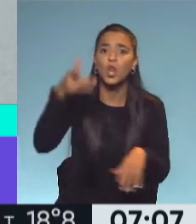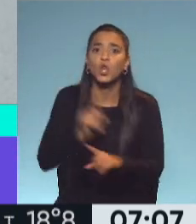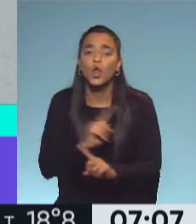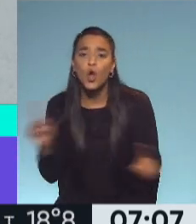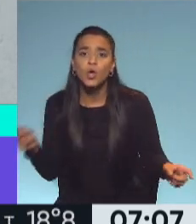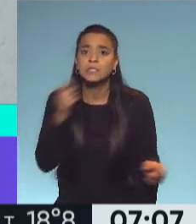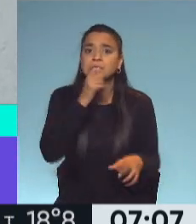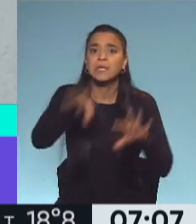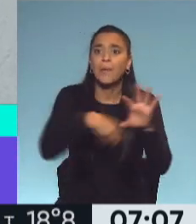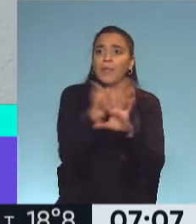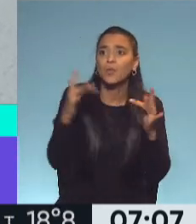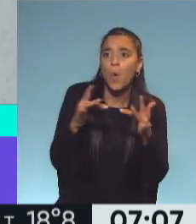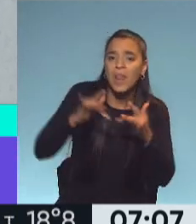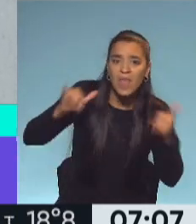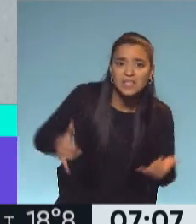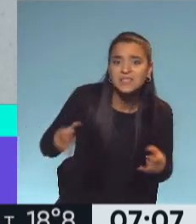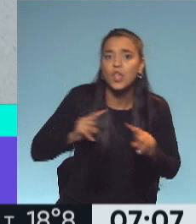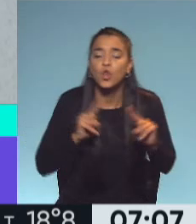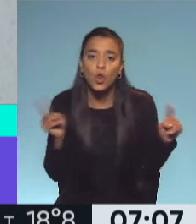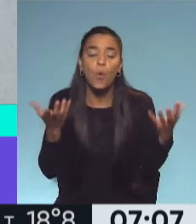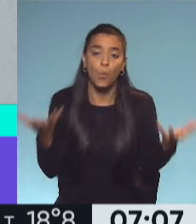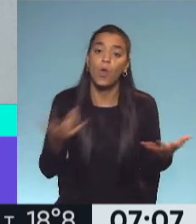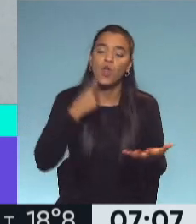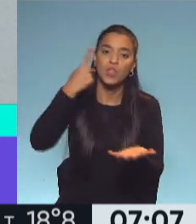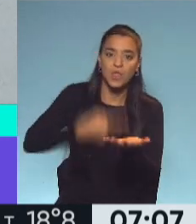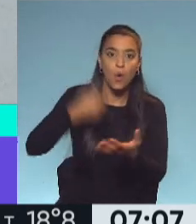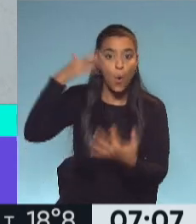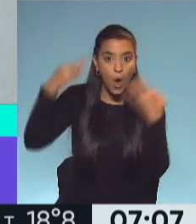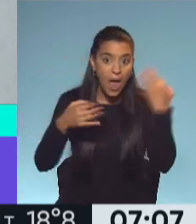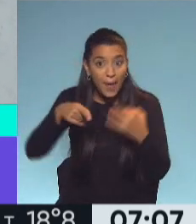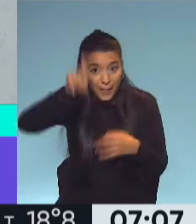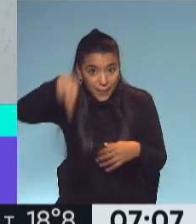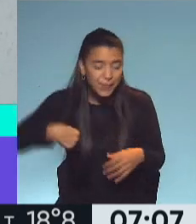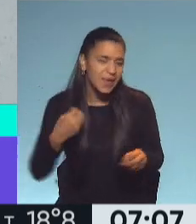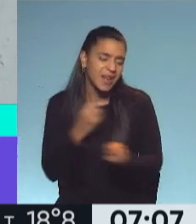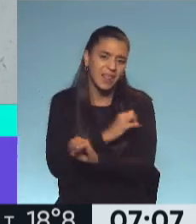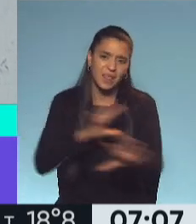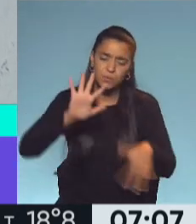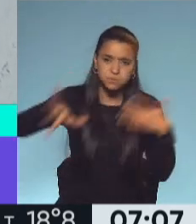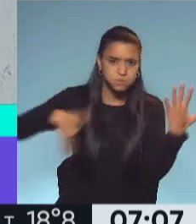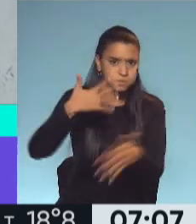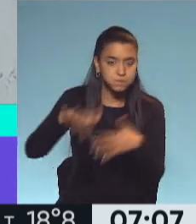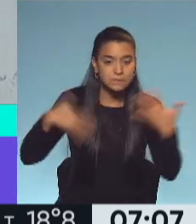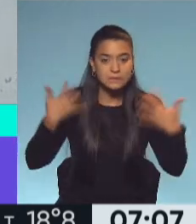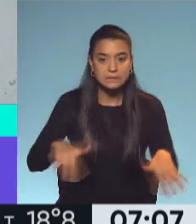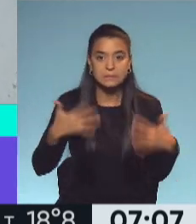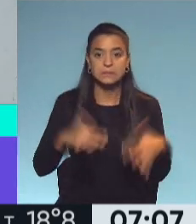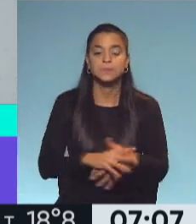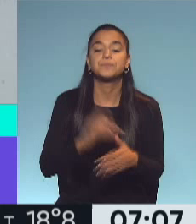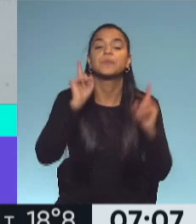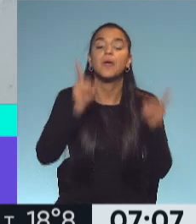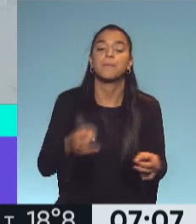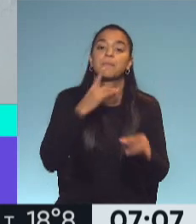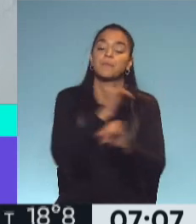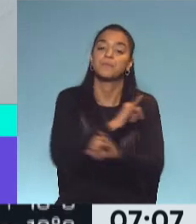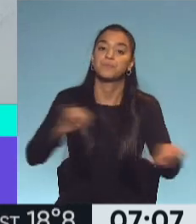si se iba a mantener la virtualidad. Toda esta decisión de la justicia causó un verdadero revuelo. Bueno, también anunció